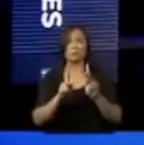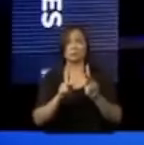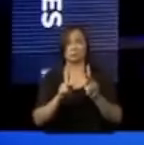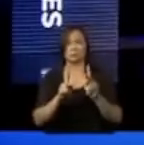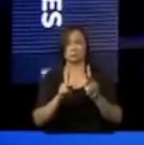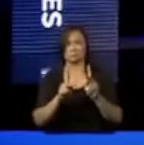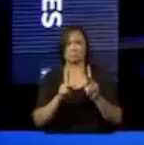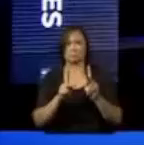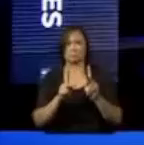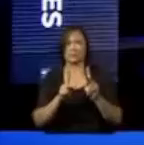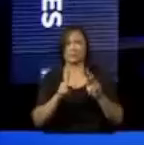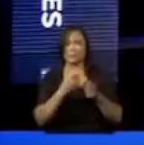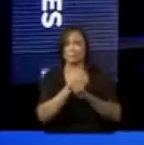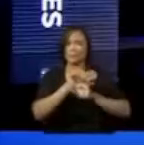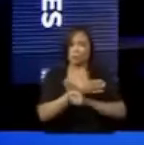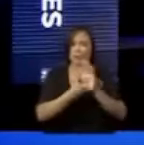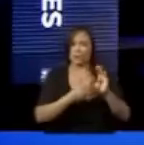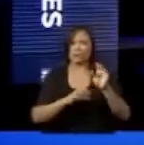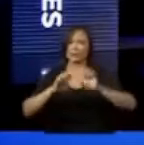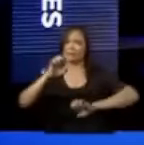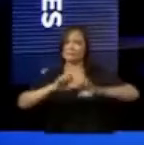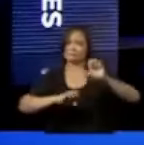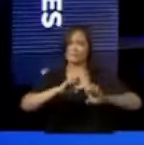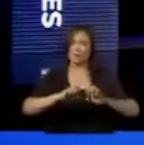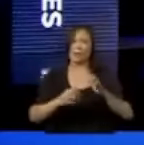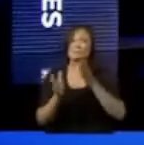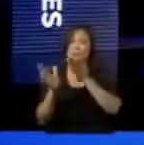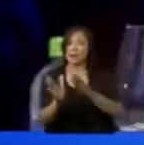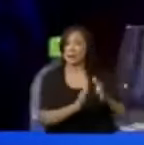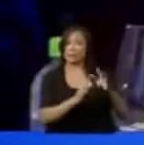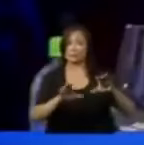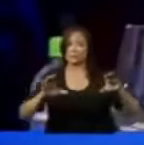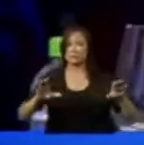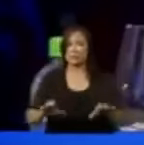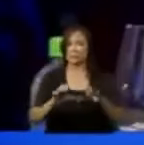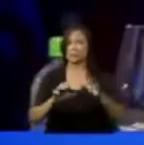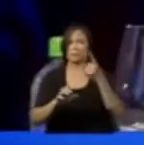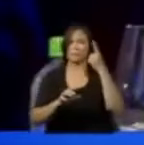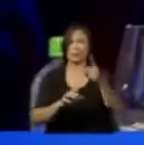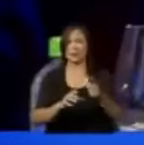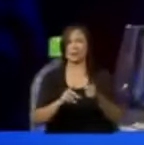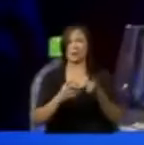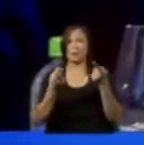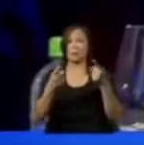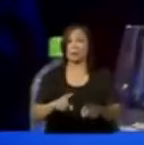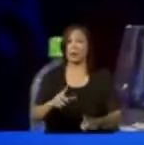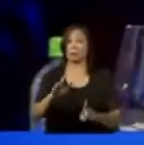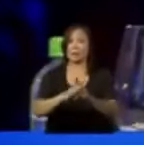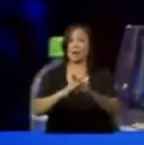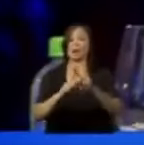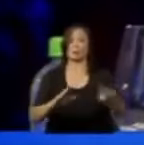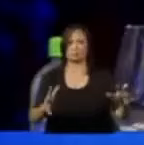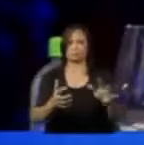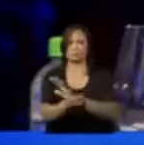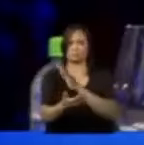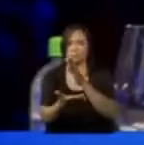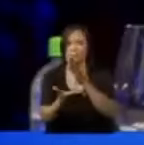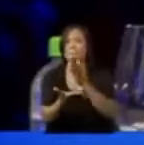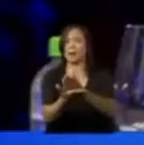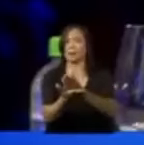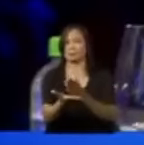resilientes, capaces de evaluar, planear y actuar para responder ante estas